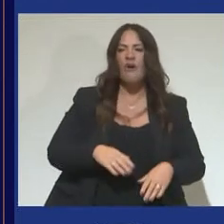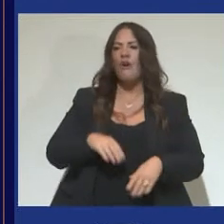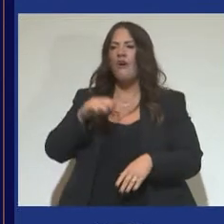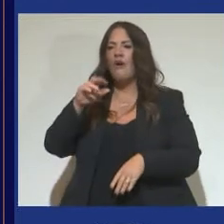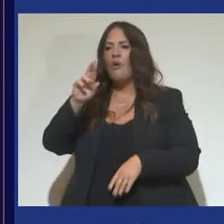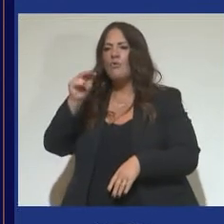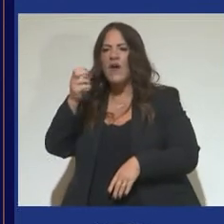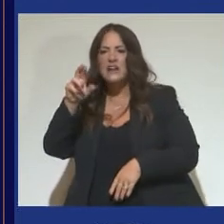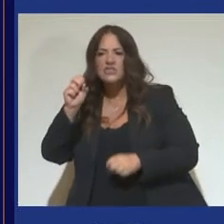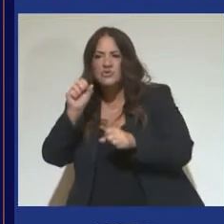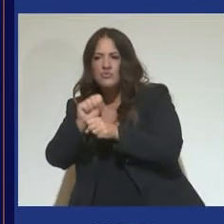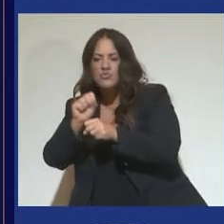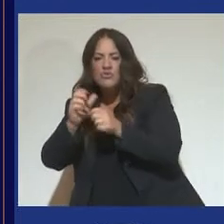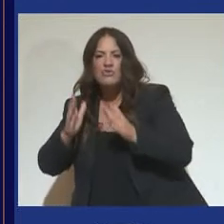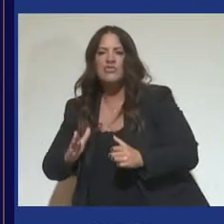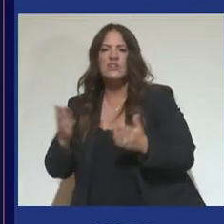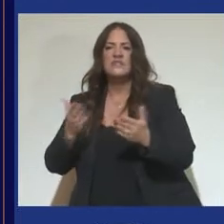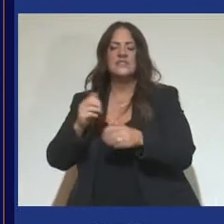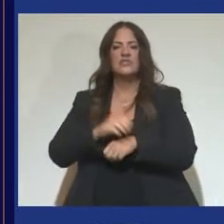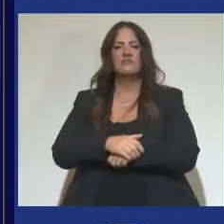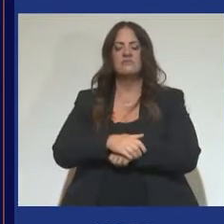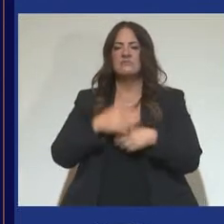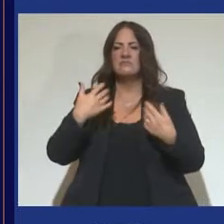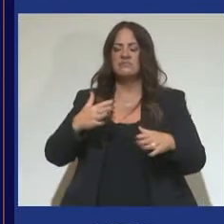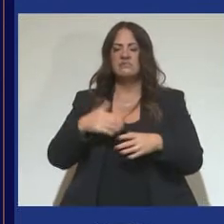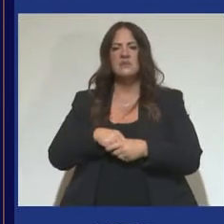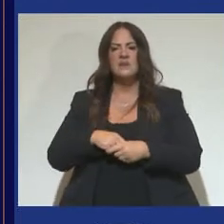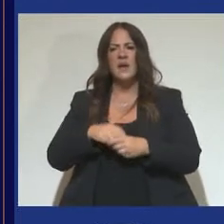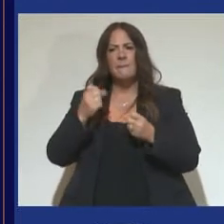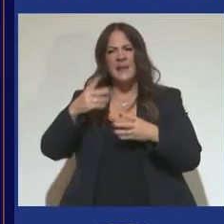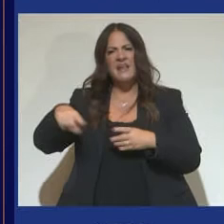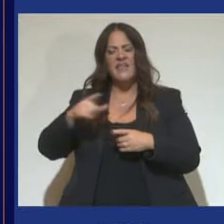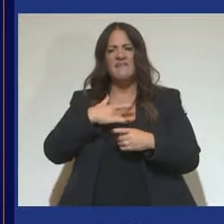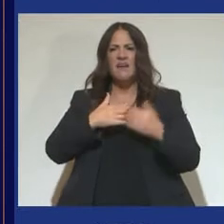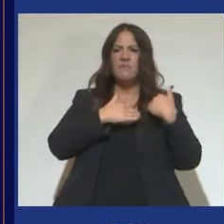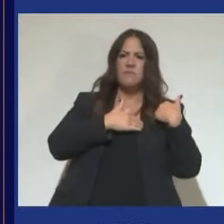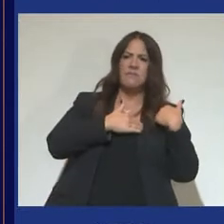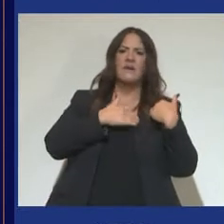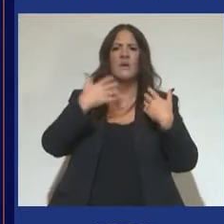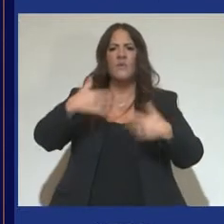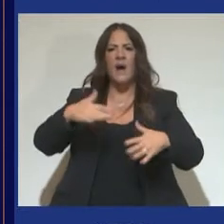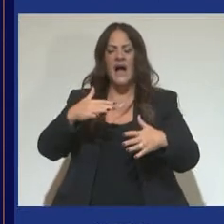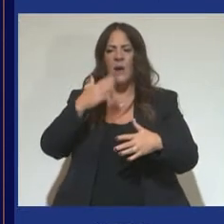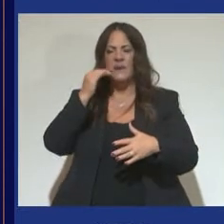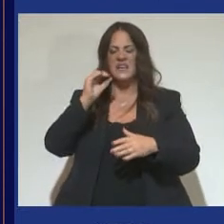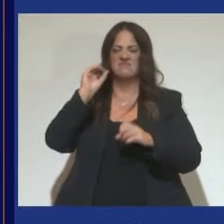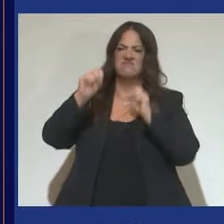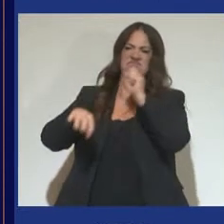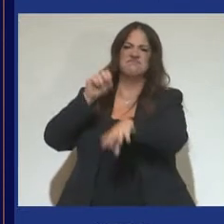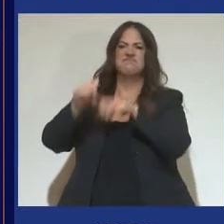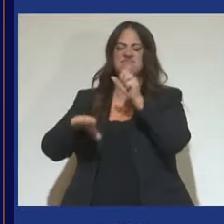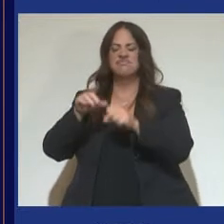rancheros y granjeros que tenemos en el estado pero también hay una carga muy grande sobre ellos en cuanto a reglamentos que se les